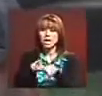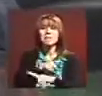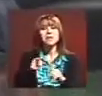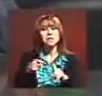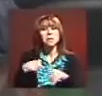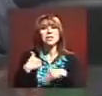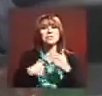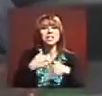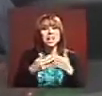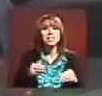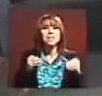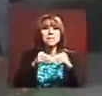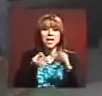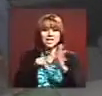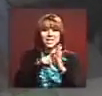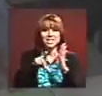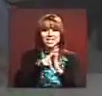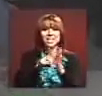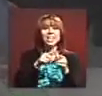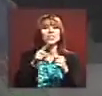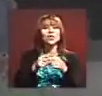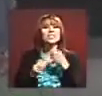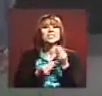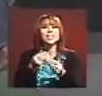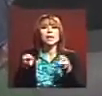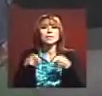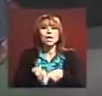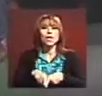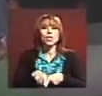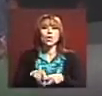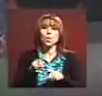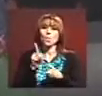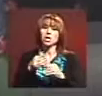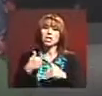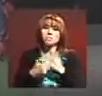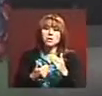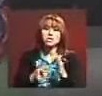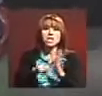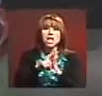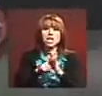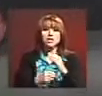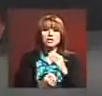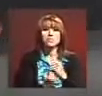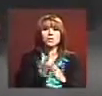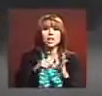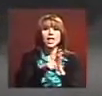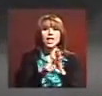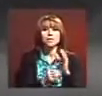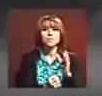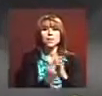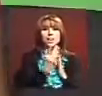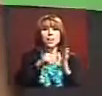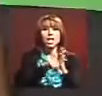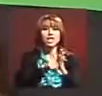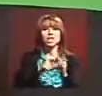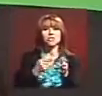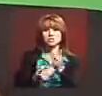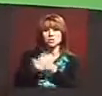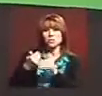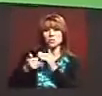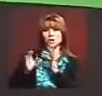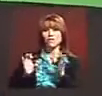leyes. Entonces, lo que ha pasado es que una ley como que nace nueva y los demás quedan de consulta. Hablando más o menos de esto,